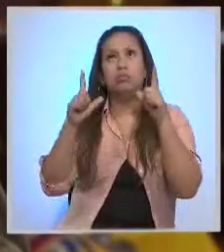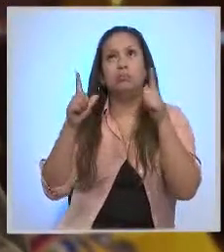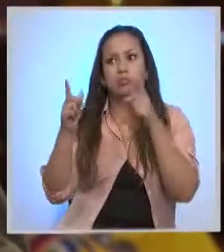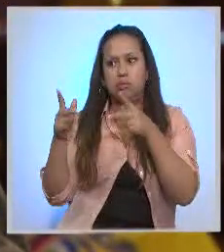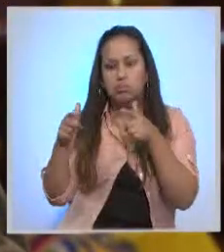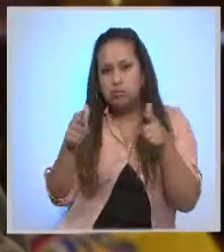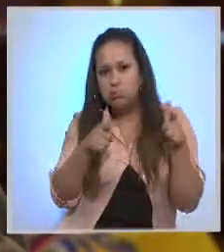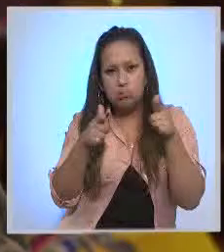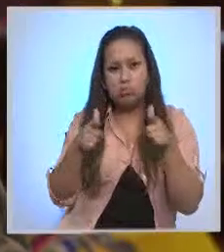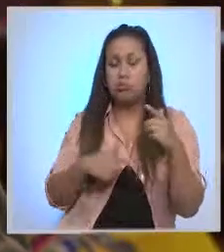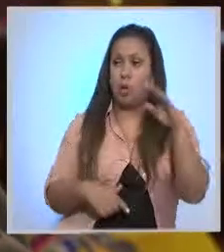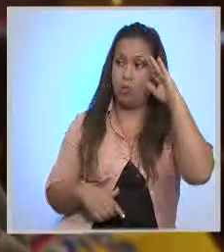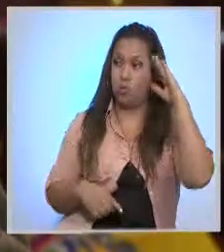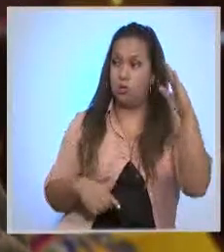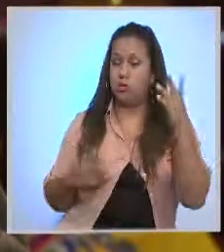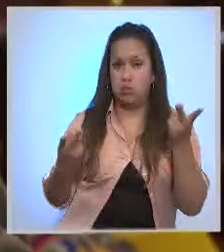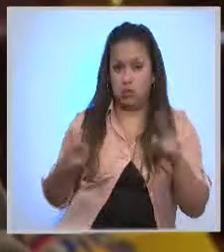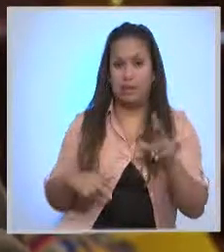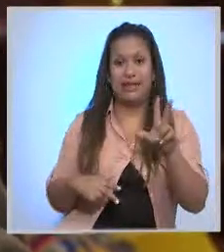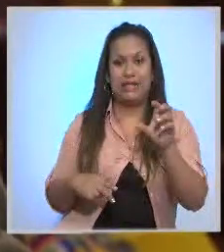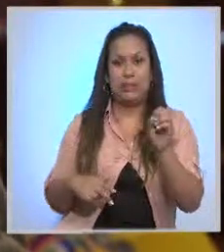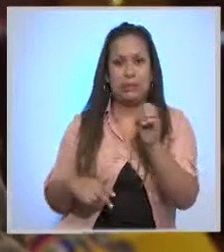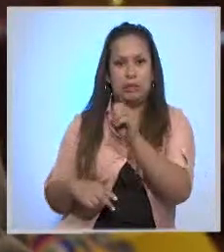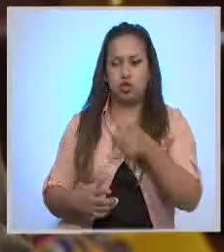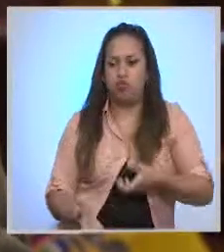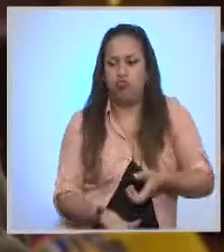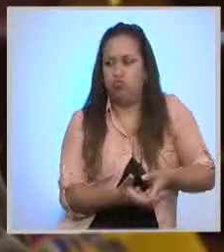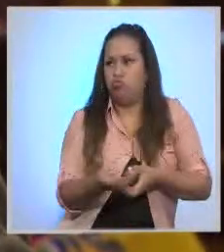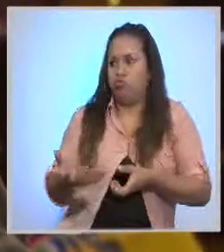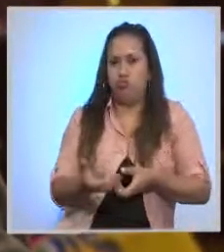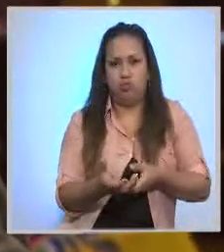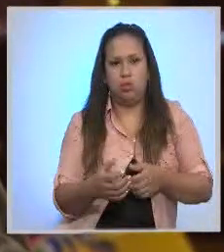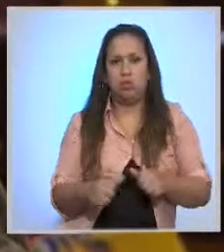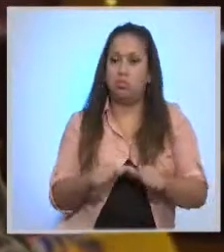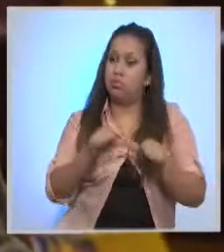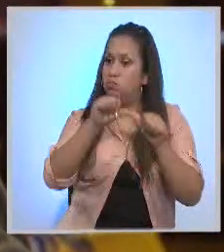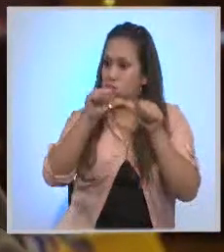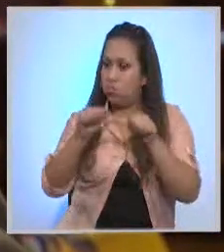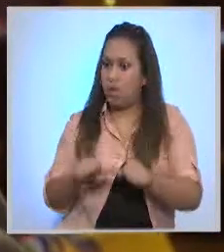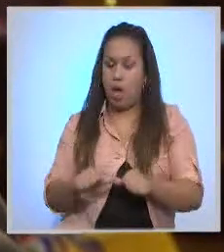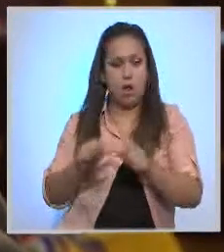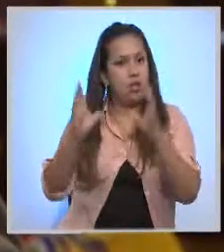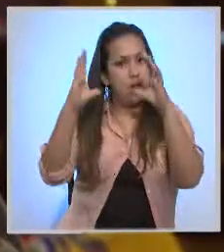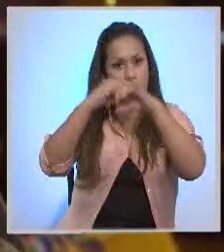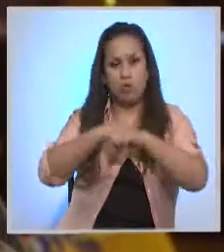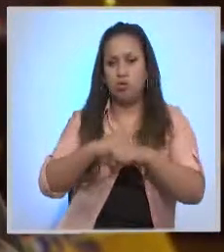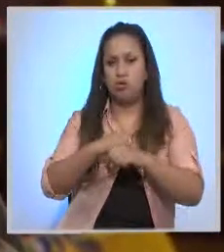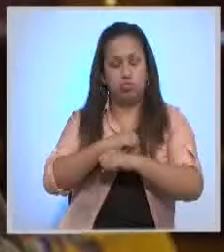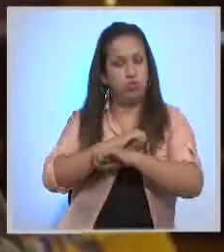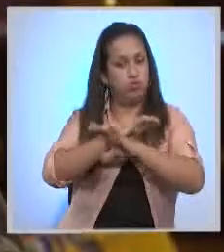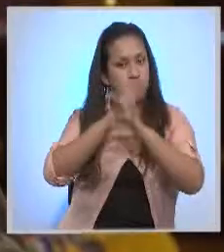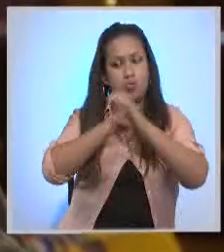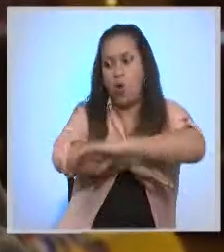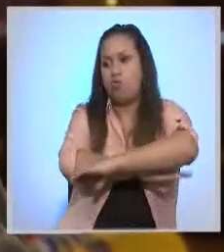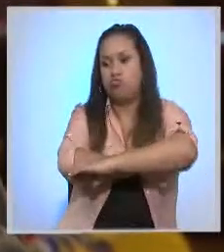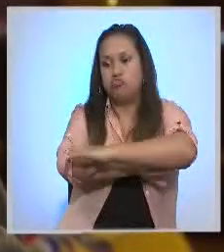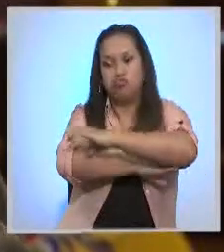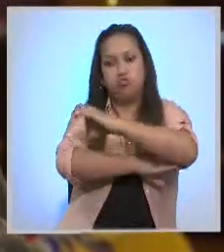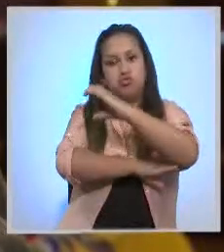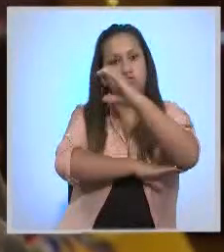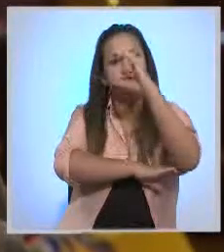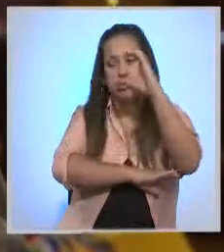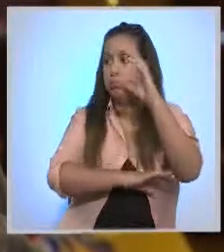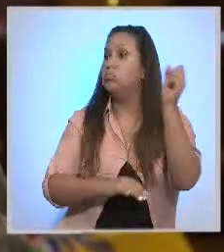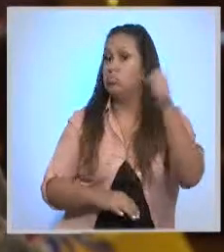operativo por parte de nosotros a costar 300 bomberos que amanecerán ahí porque usted sabe que los climas a la madrugada es